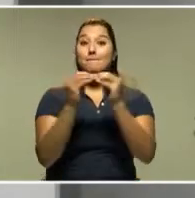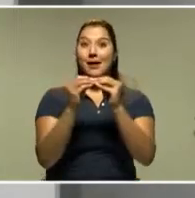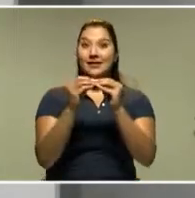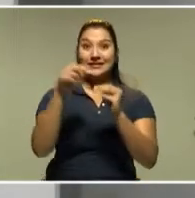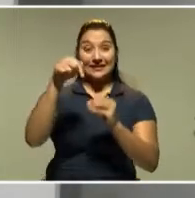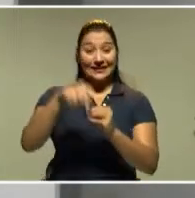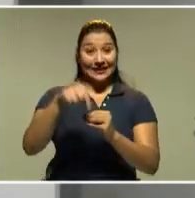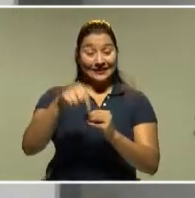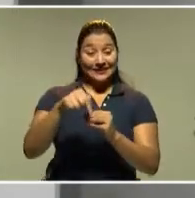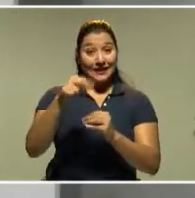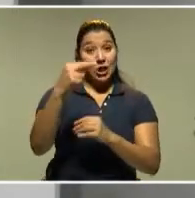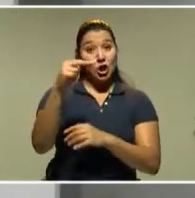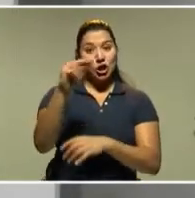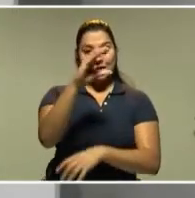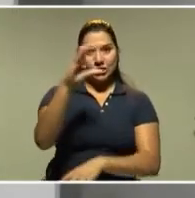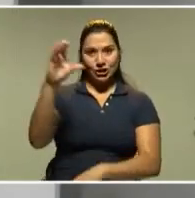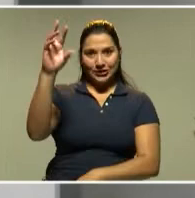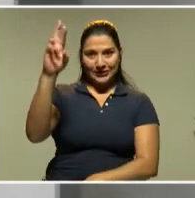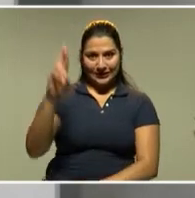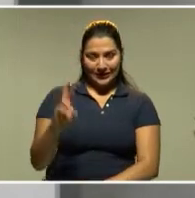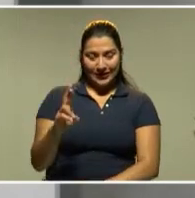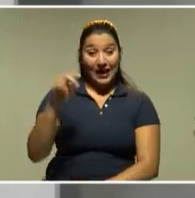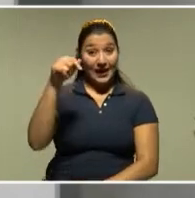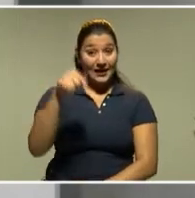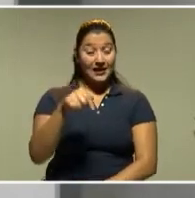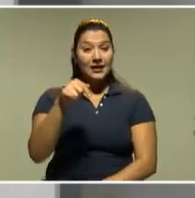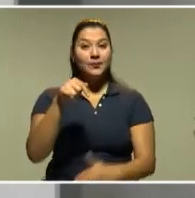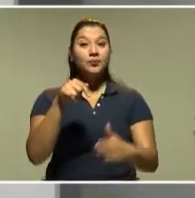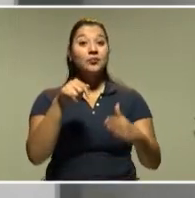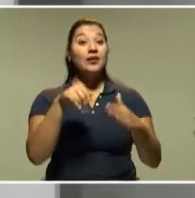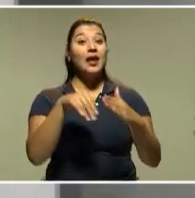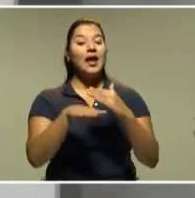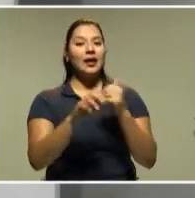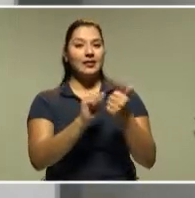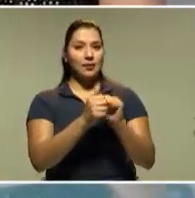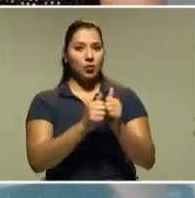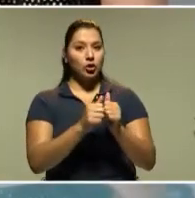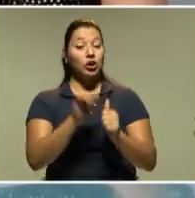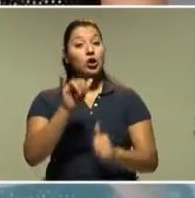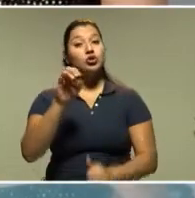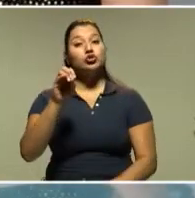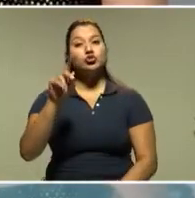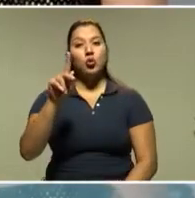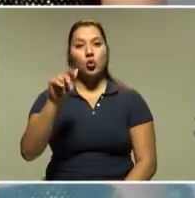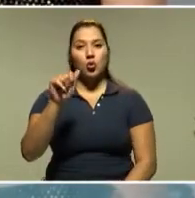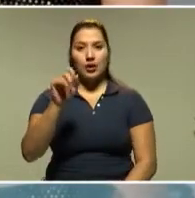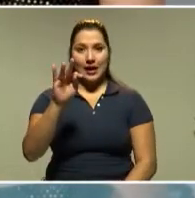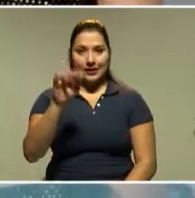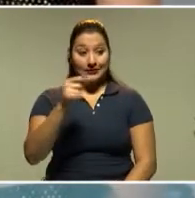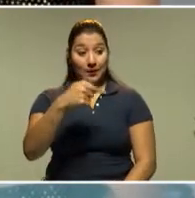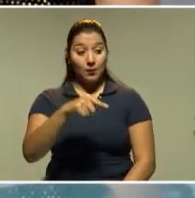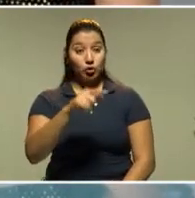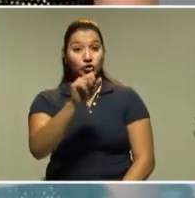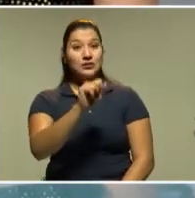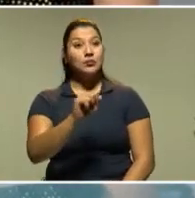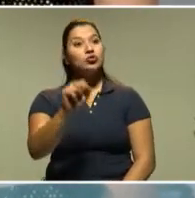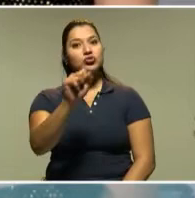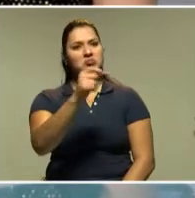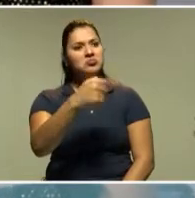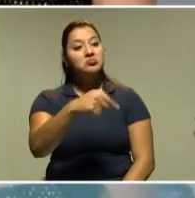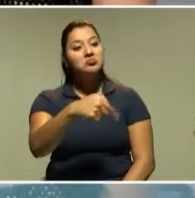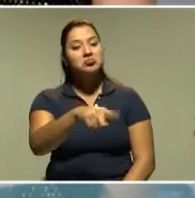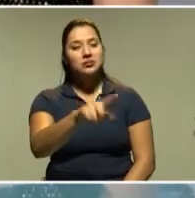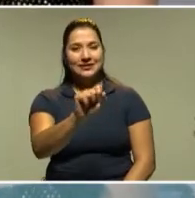esta edición especial de Costa Rica Noticias aquí en Los Deportes. Yo acá está, bueno, el sábado se va a pelear, se va a defender